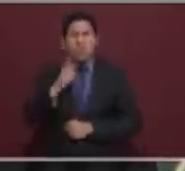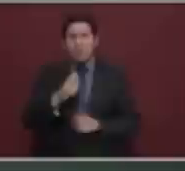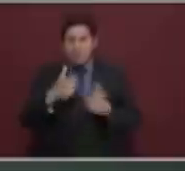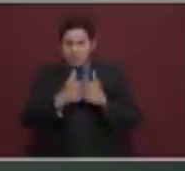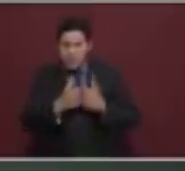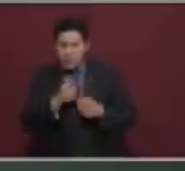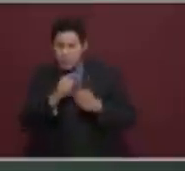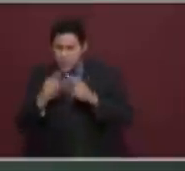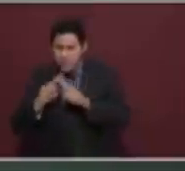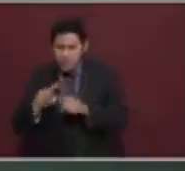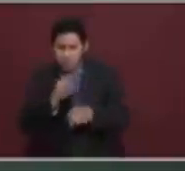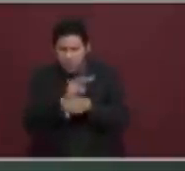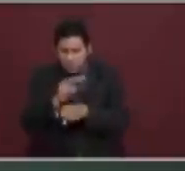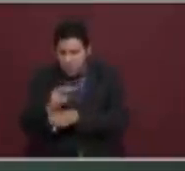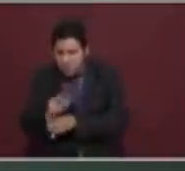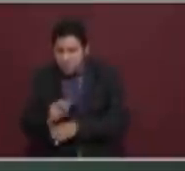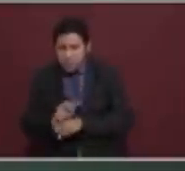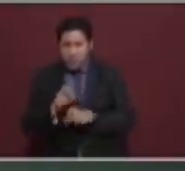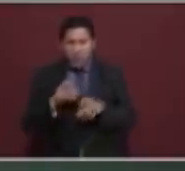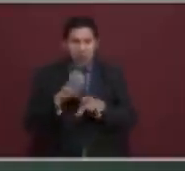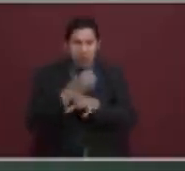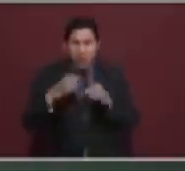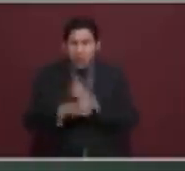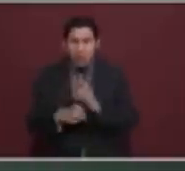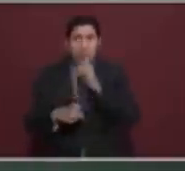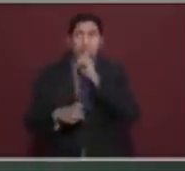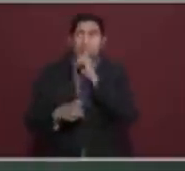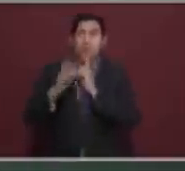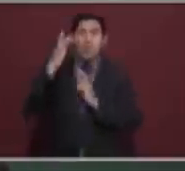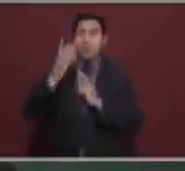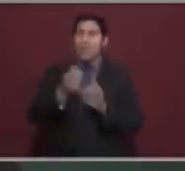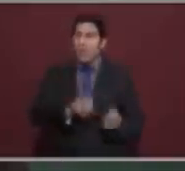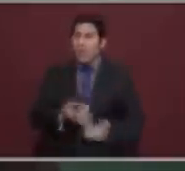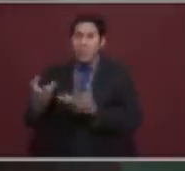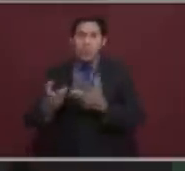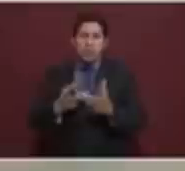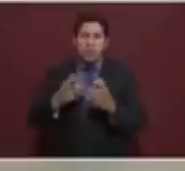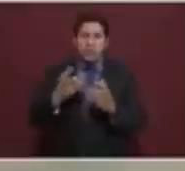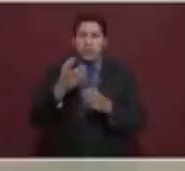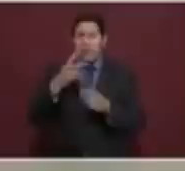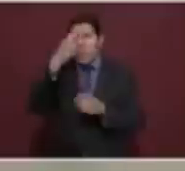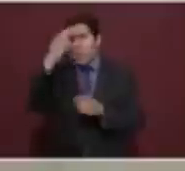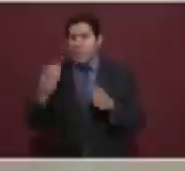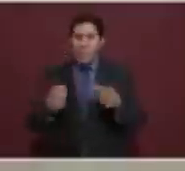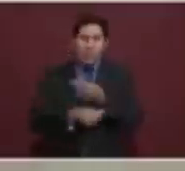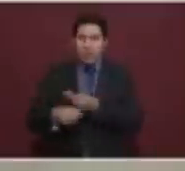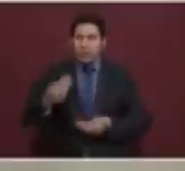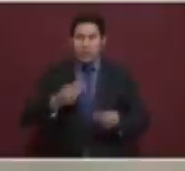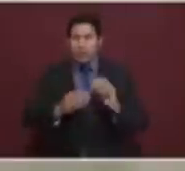al contrabando entró en todos los puntos de acceso a nuestro país